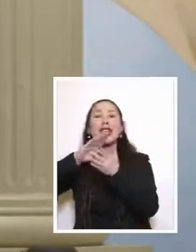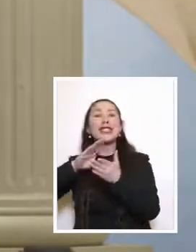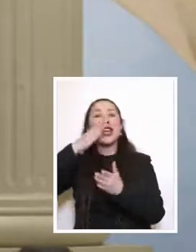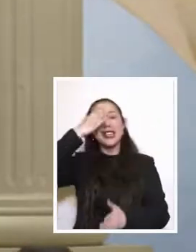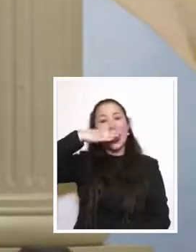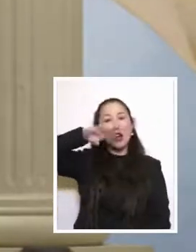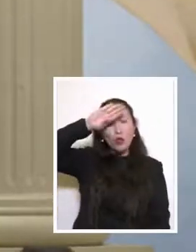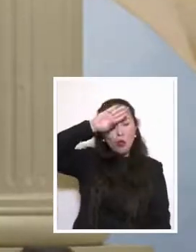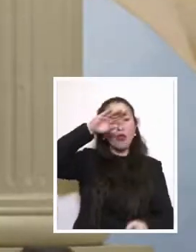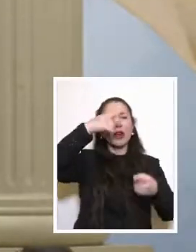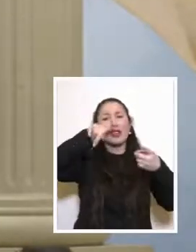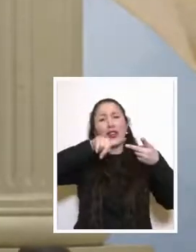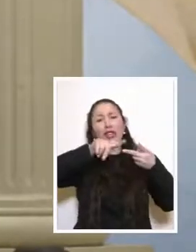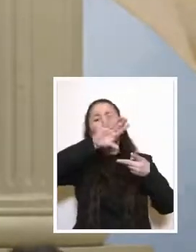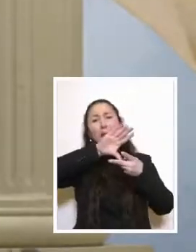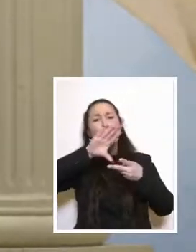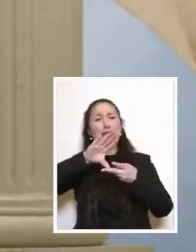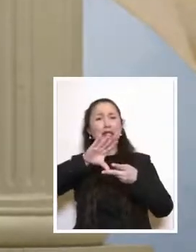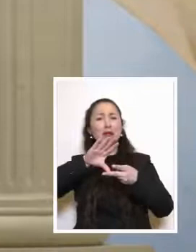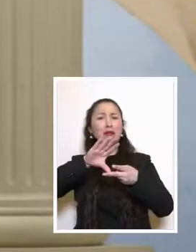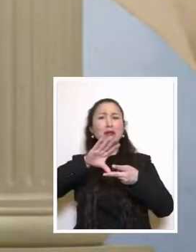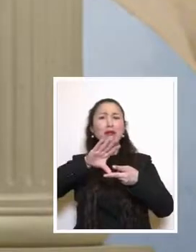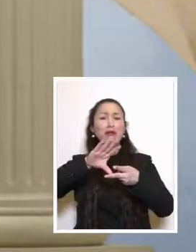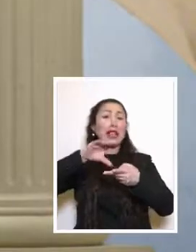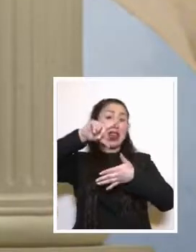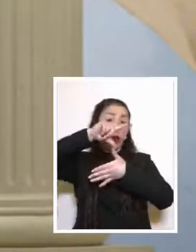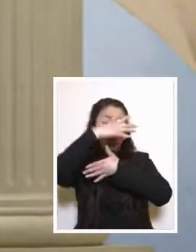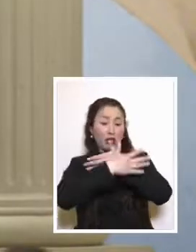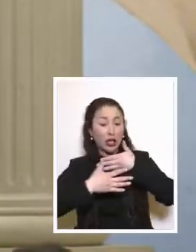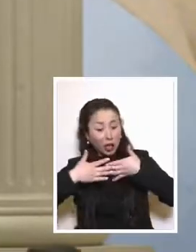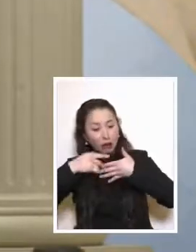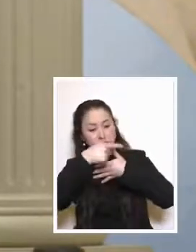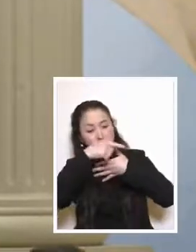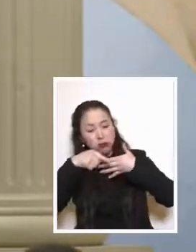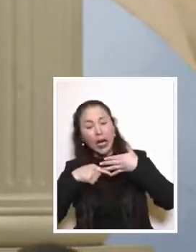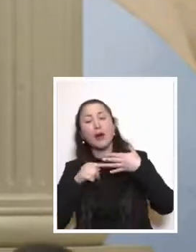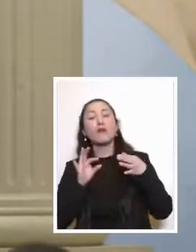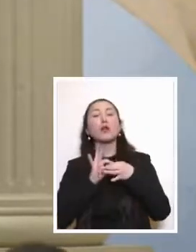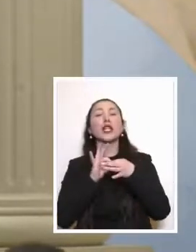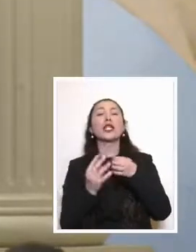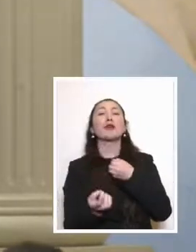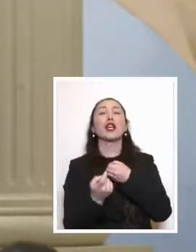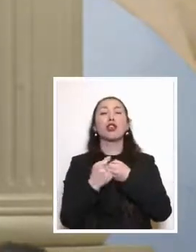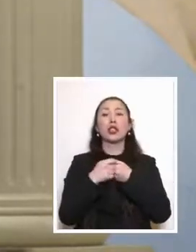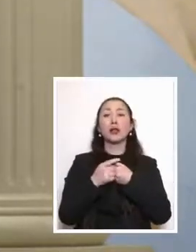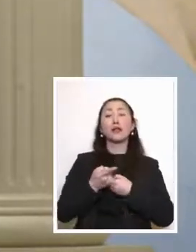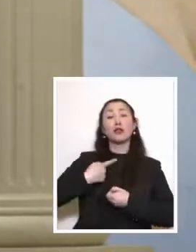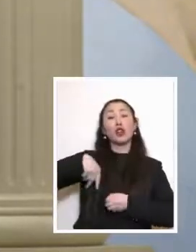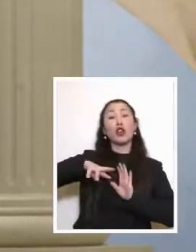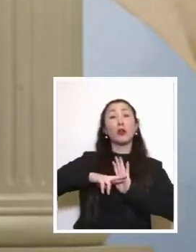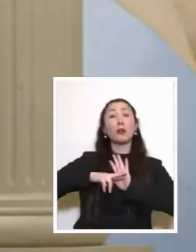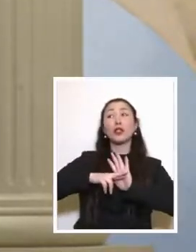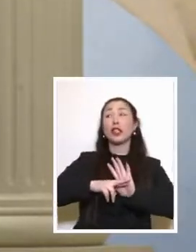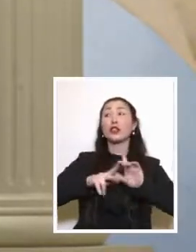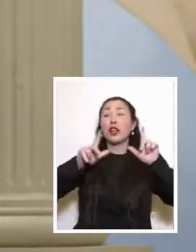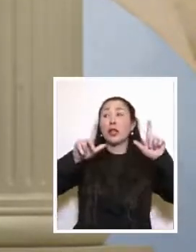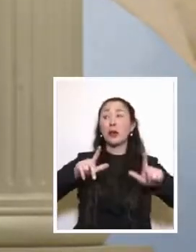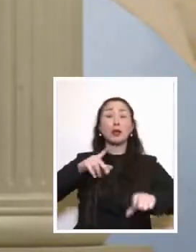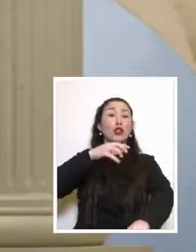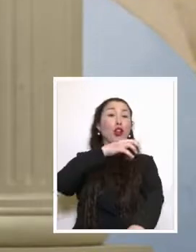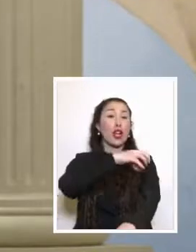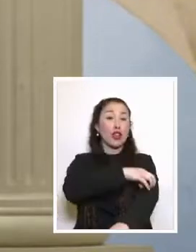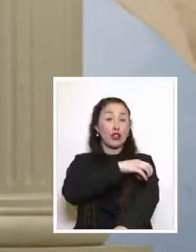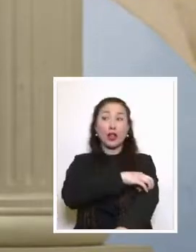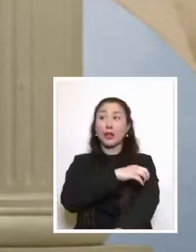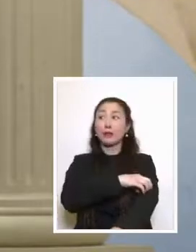están diferentes países de la región, así que gracias por seguir conectado. En nombre de la Oficina Regional de Educación